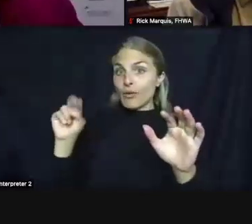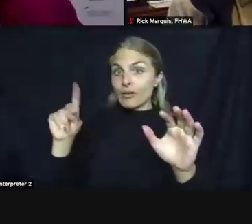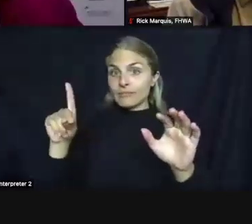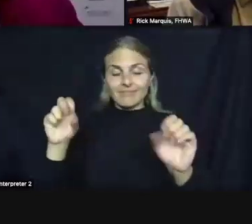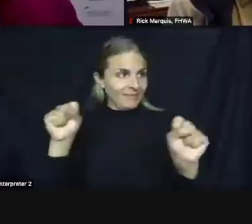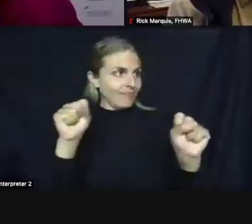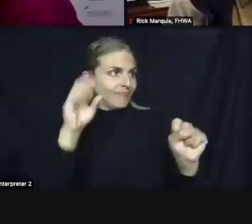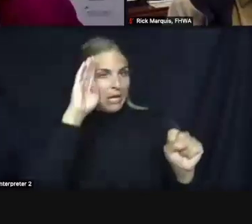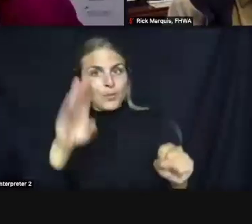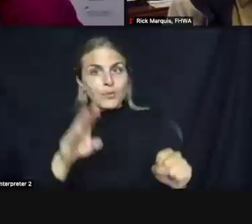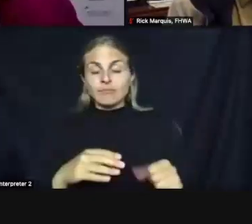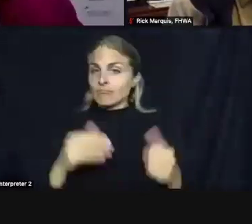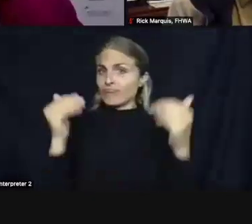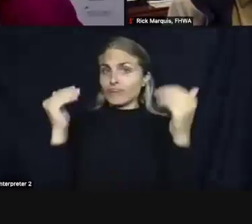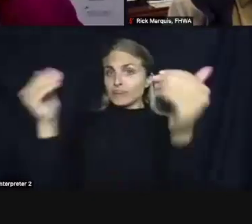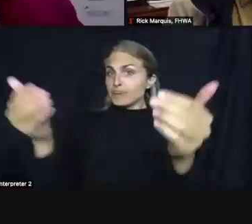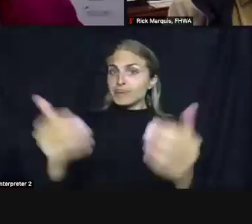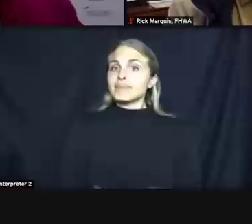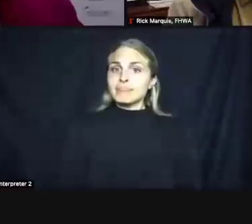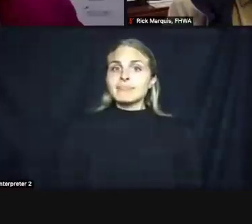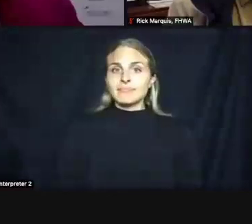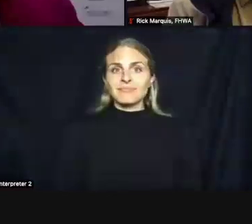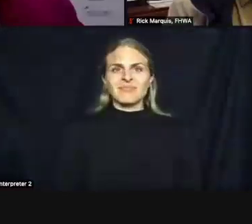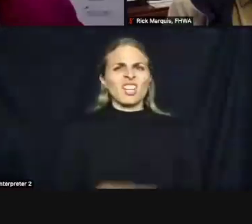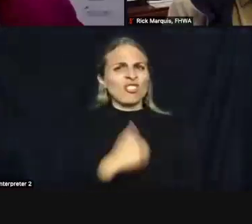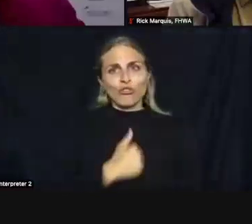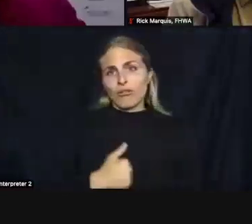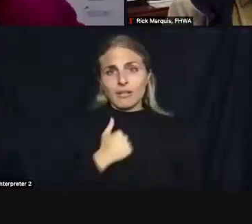Sanford. Okay, adelante.